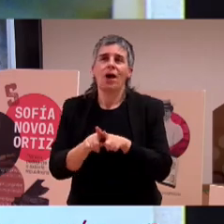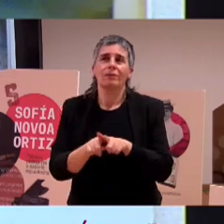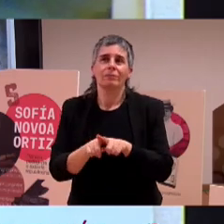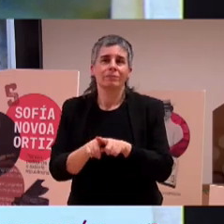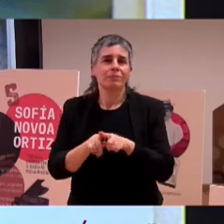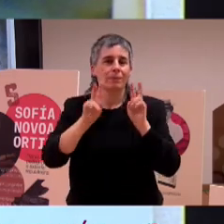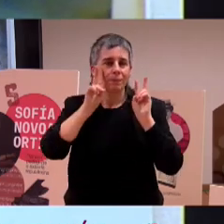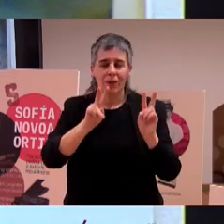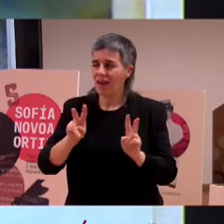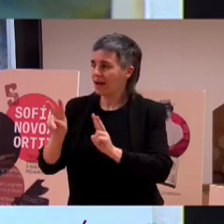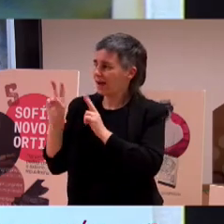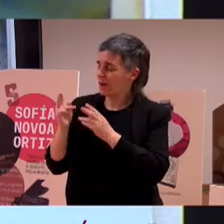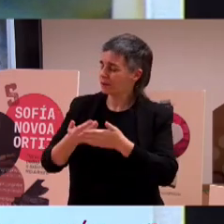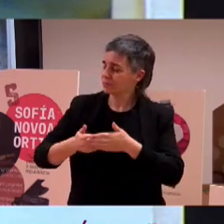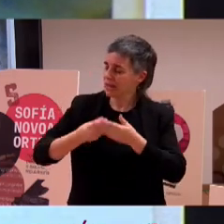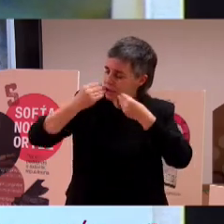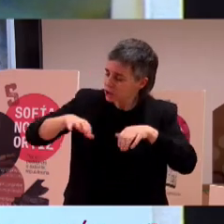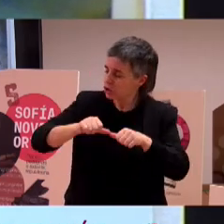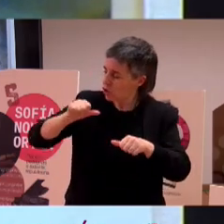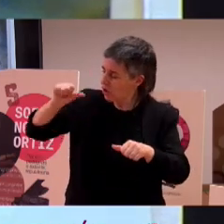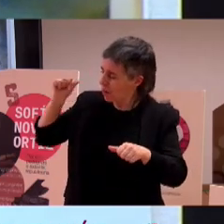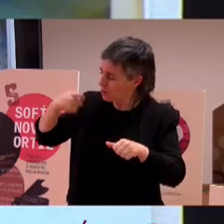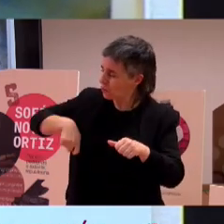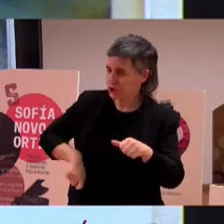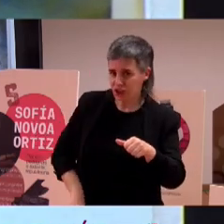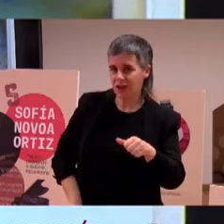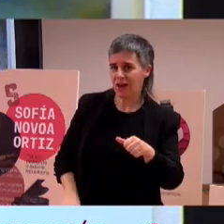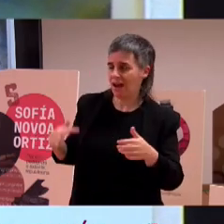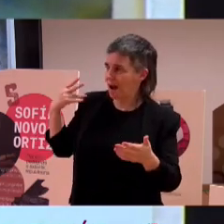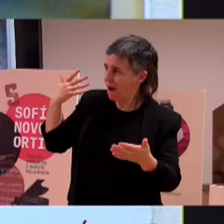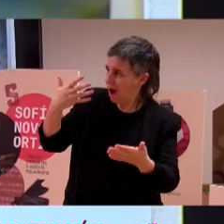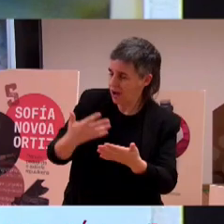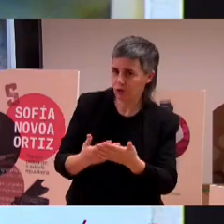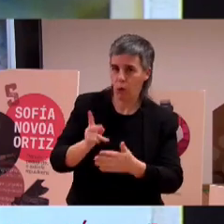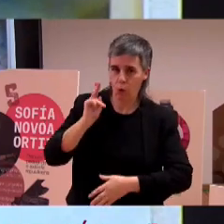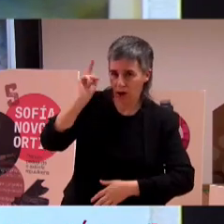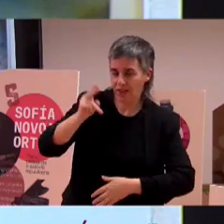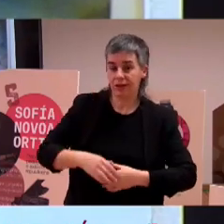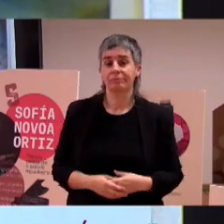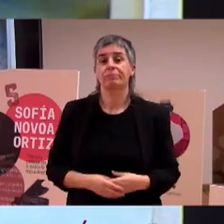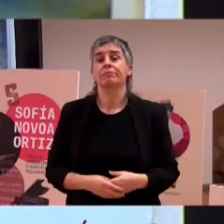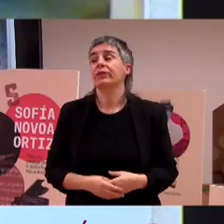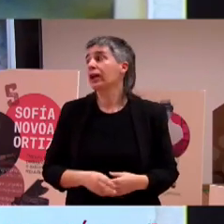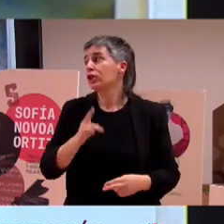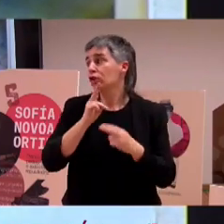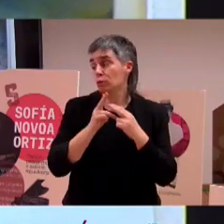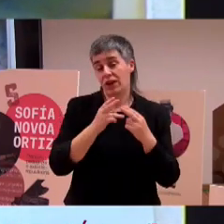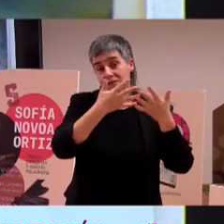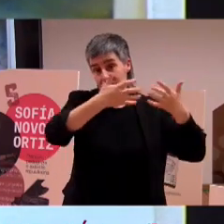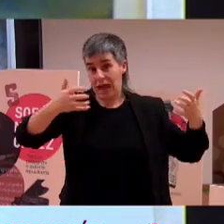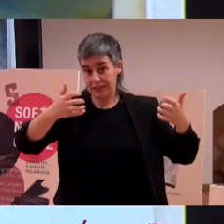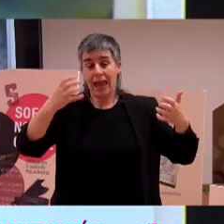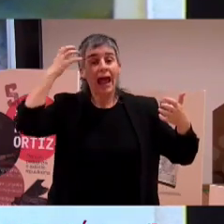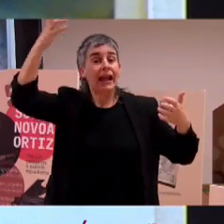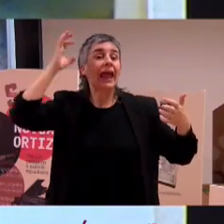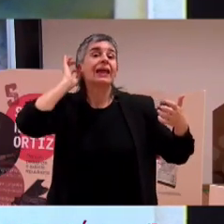profesional hasta ese momento, ¿no? E que está a punto de rematar. La reina de Galicia, eso está posto por as súas